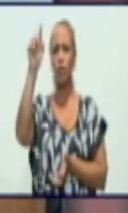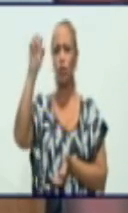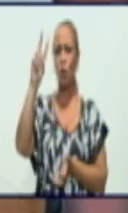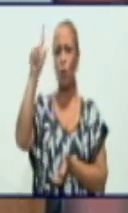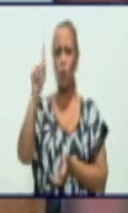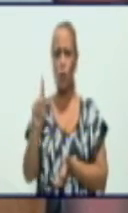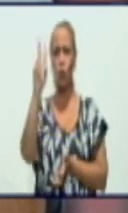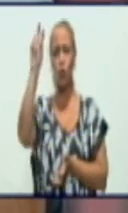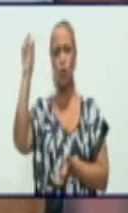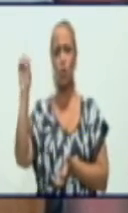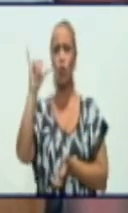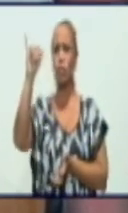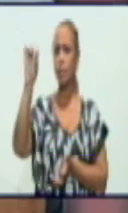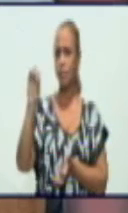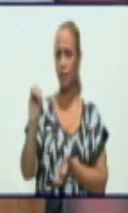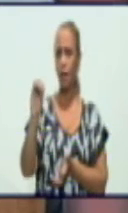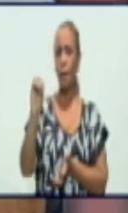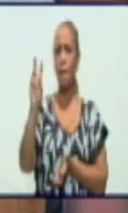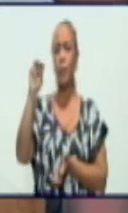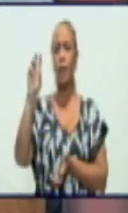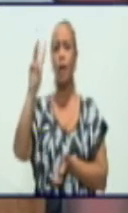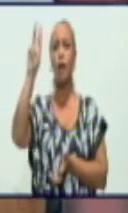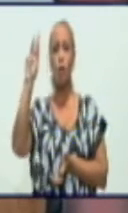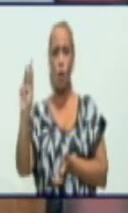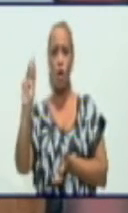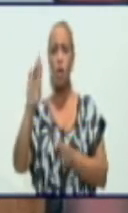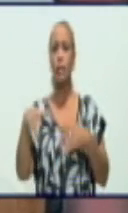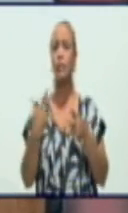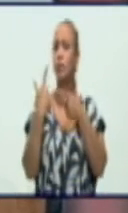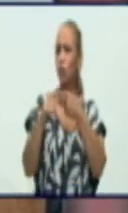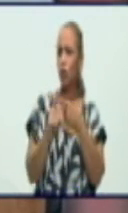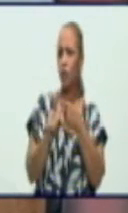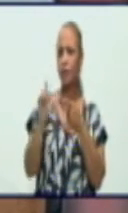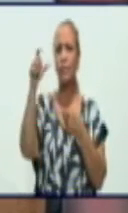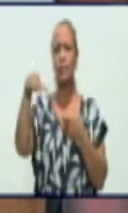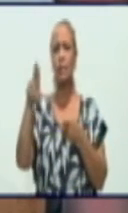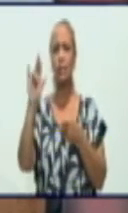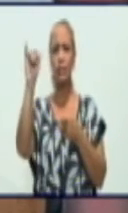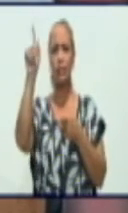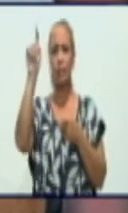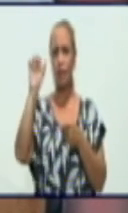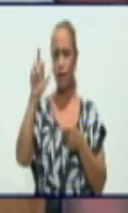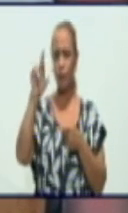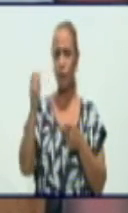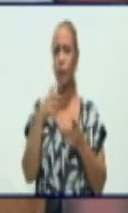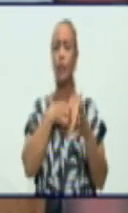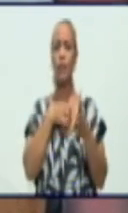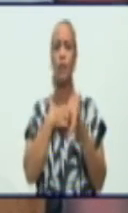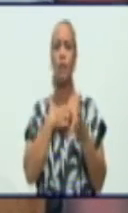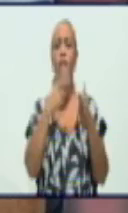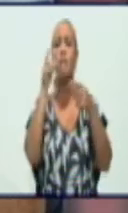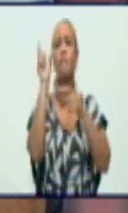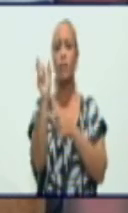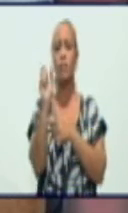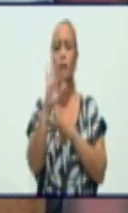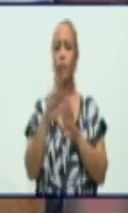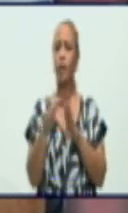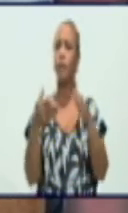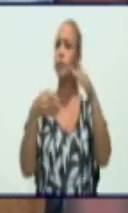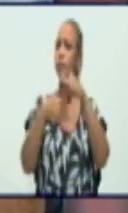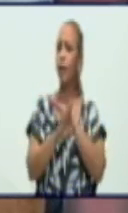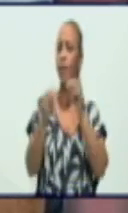260 megawatts y Guitera de 330 megawatts, continúan fuera, las cuales tienen fecha definida de